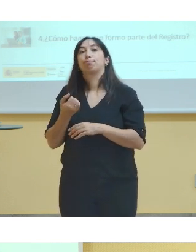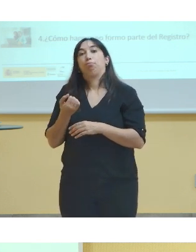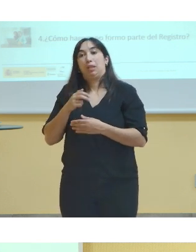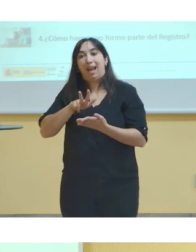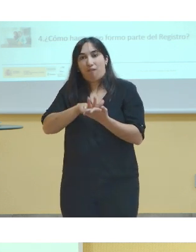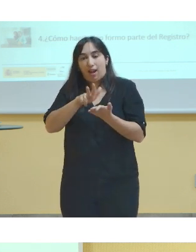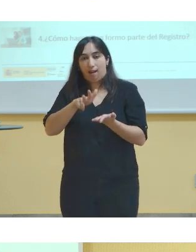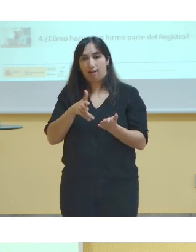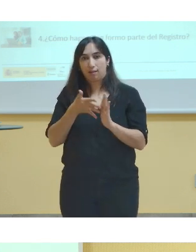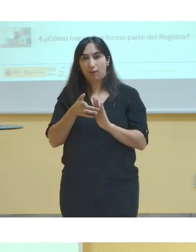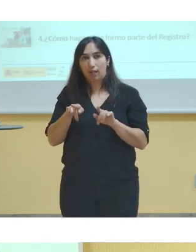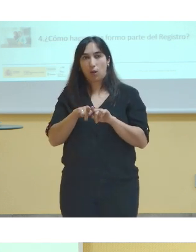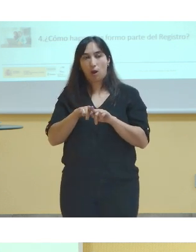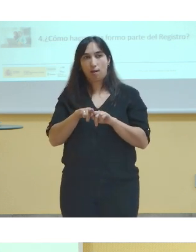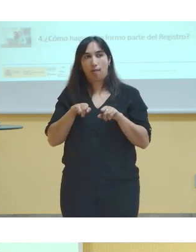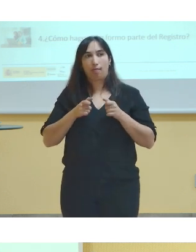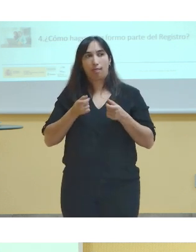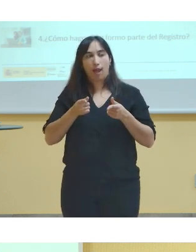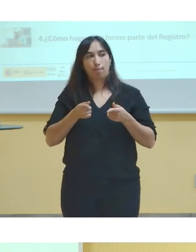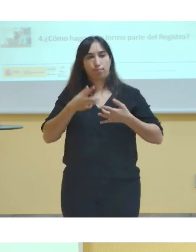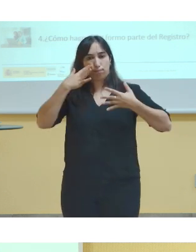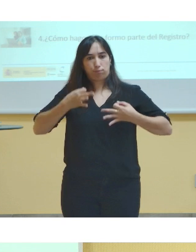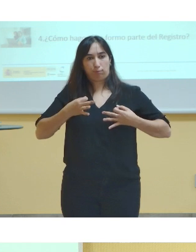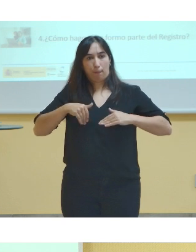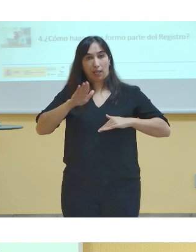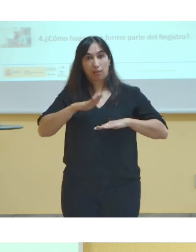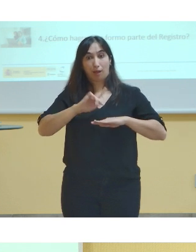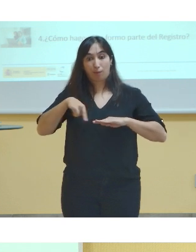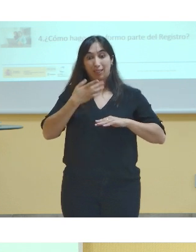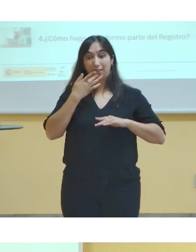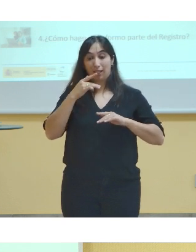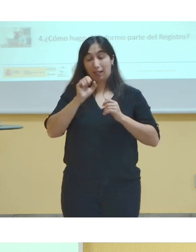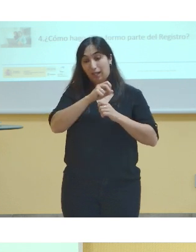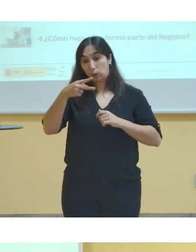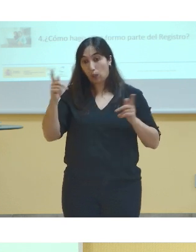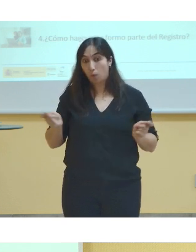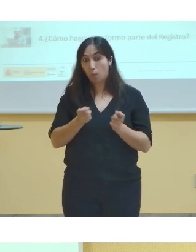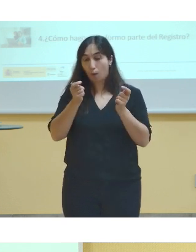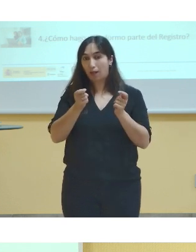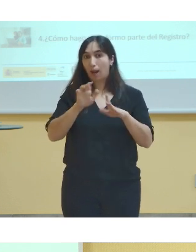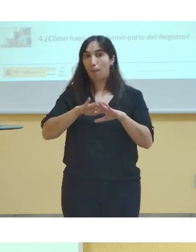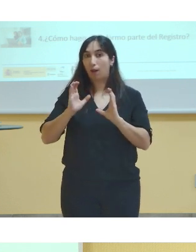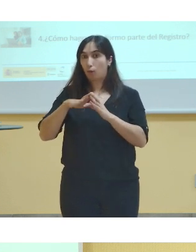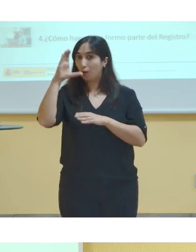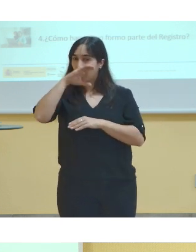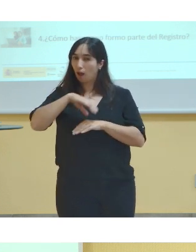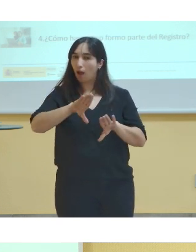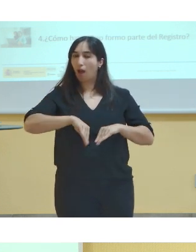Eso le iba a dar un empaque mayor para que luego, a la hora de publicar los resultados, tuvieran mejor aceptación en la comunidad